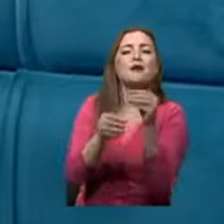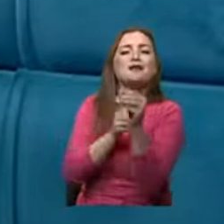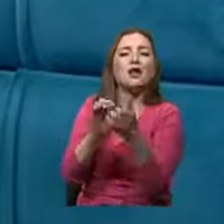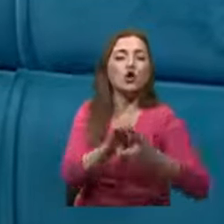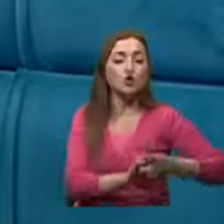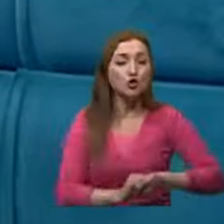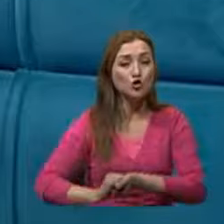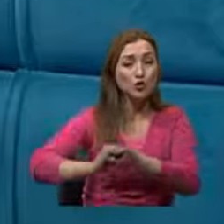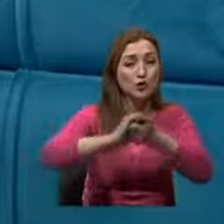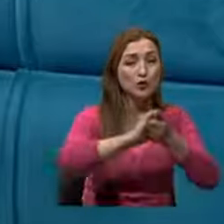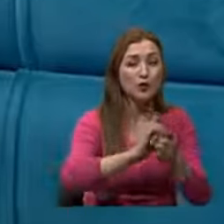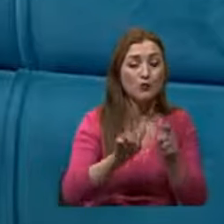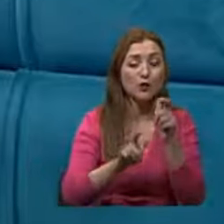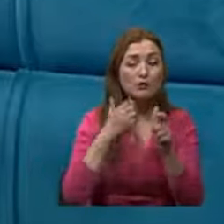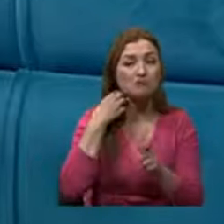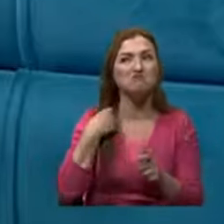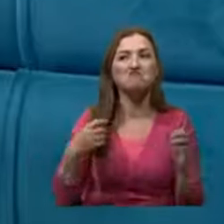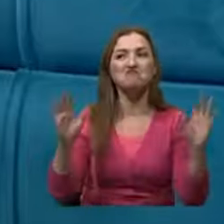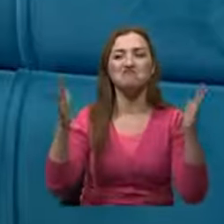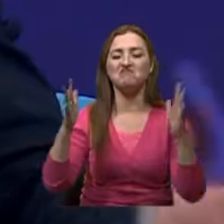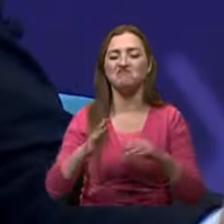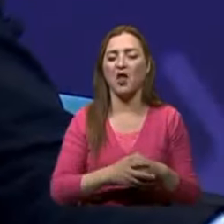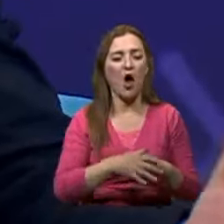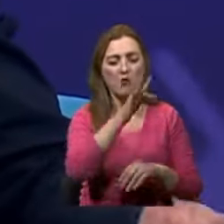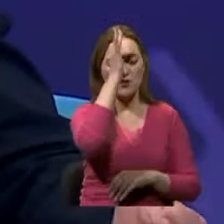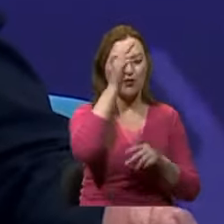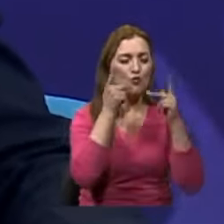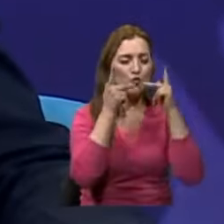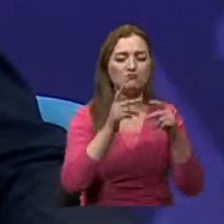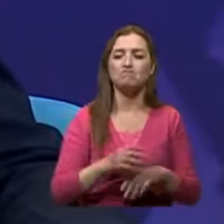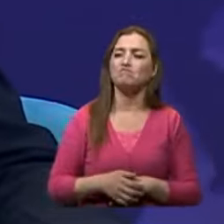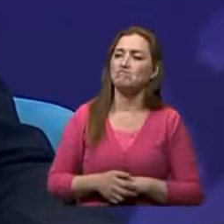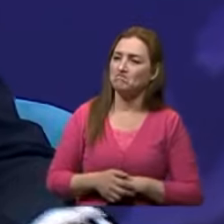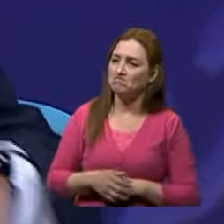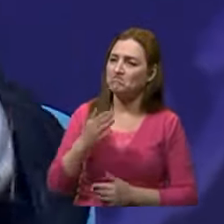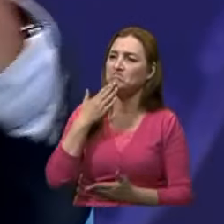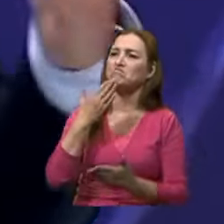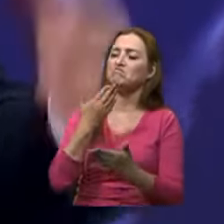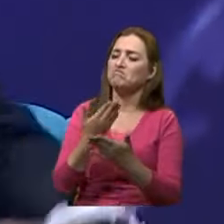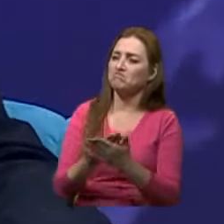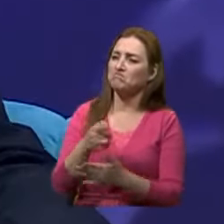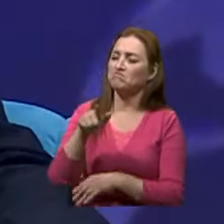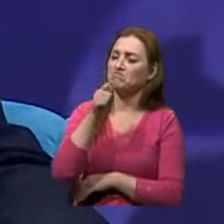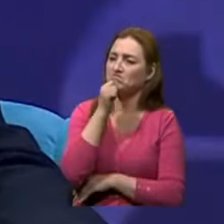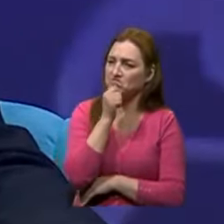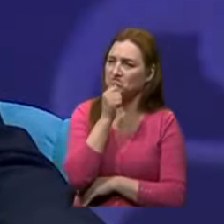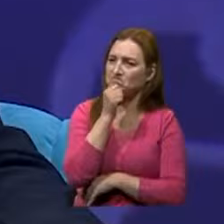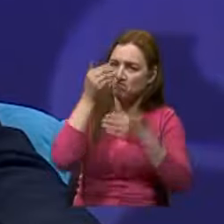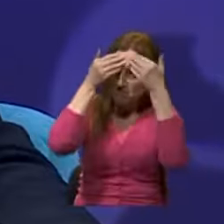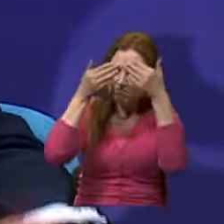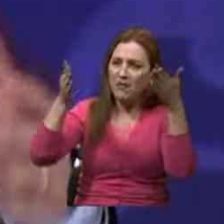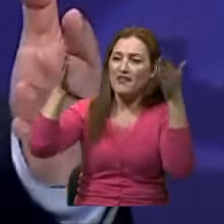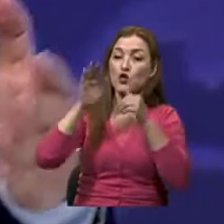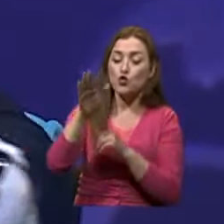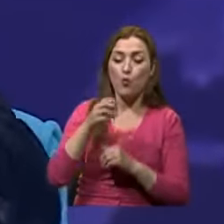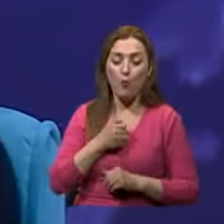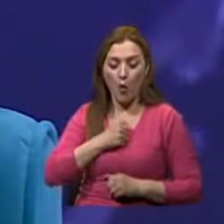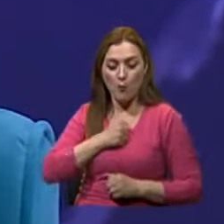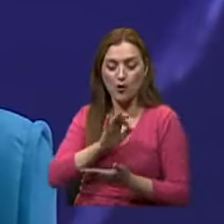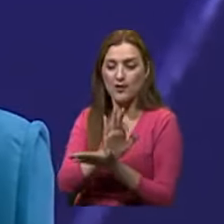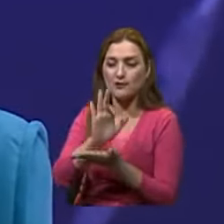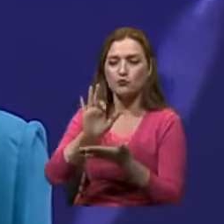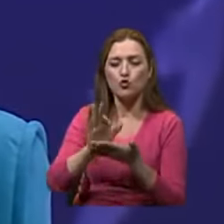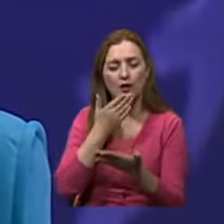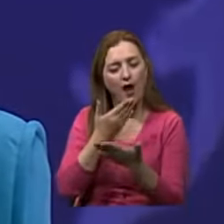muchas veces en el público eso no se da. Así es, Pame. Muchísimas gracias también por abrirnos un poquito su historia, pues y es fundamental